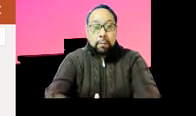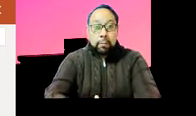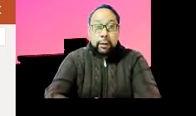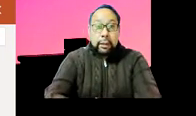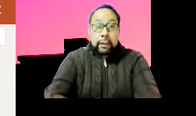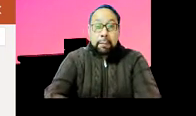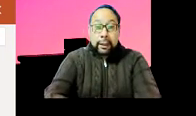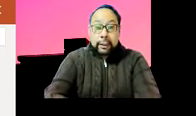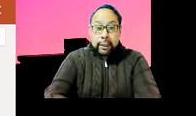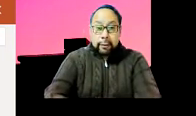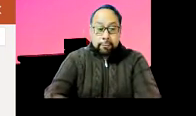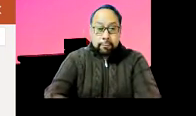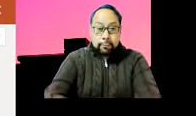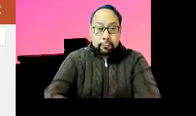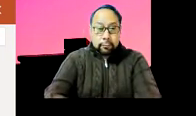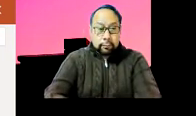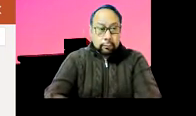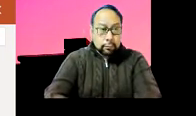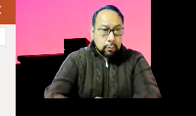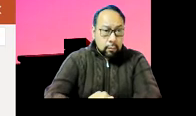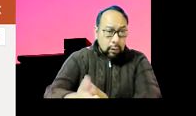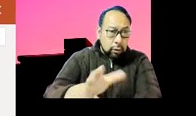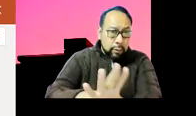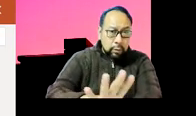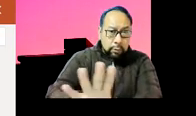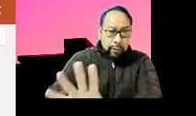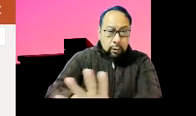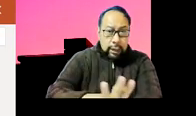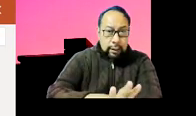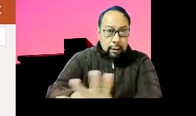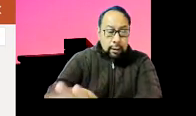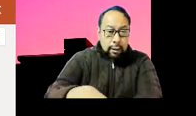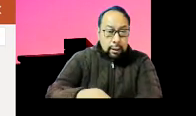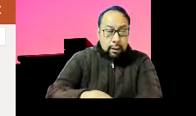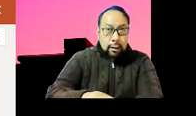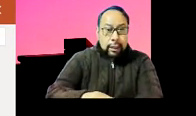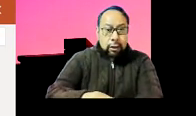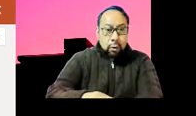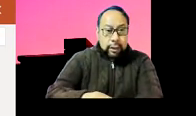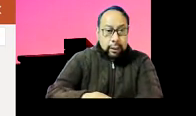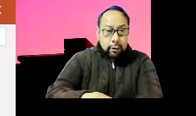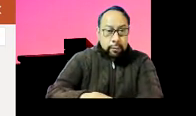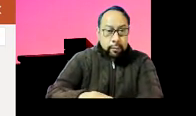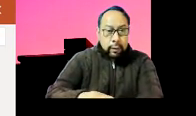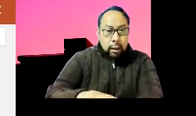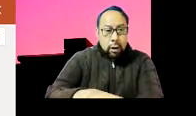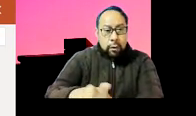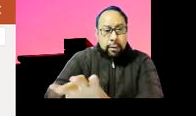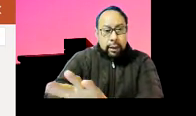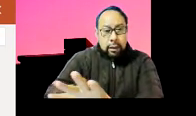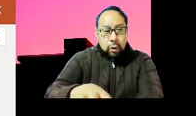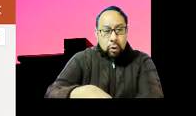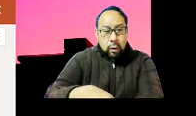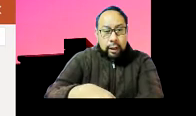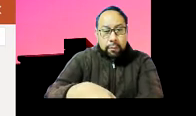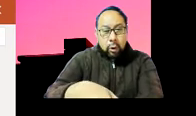conceptos y que se practican. Entonces, por eso vamos a ver esto de que es convencer, ¿no? Luego vamos a